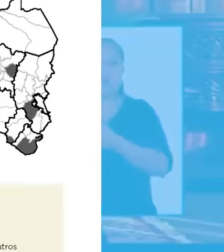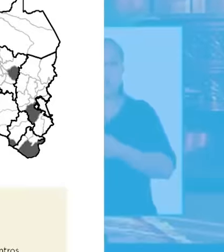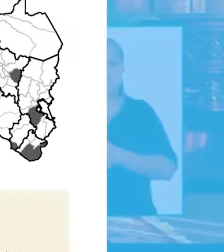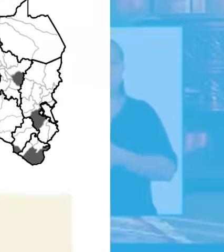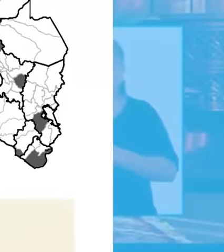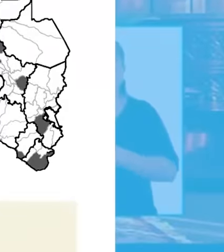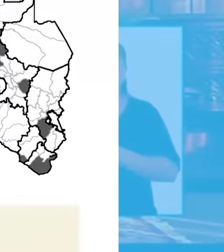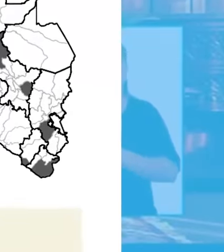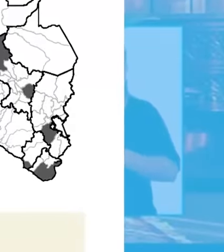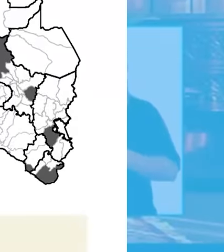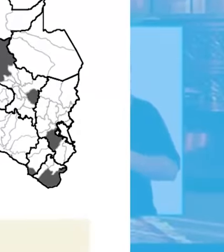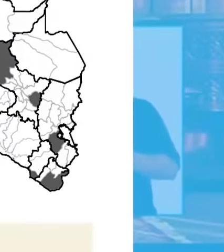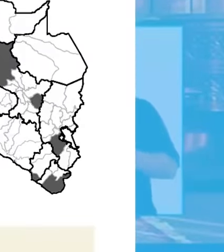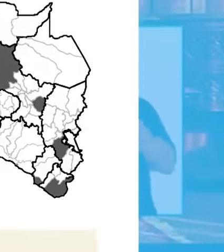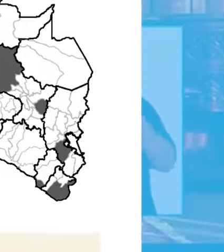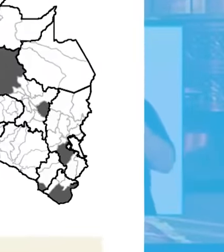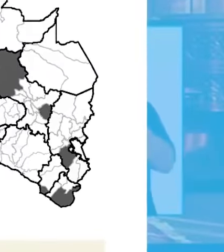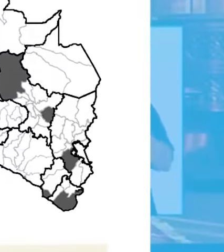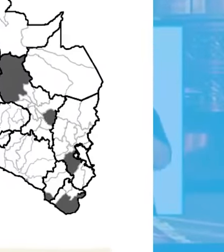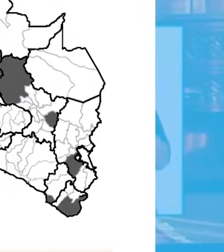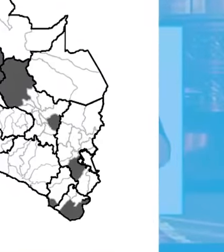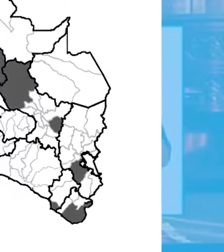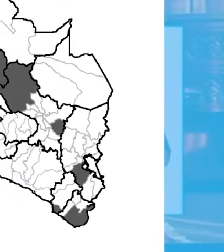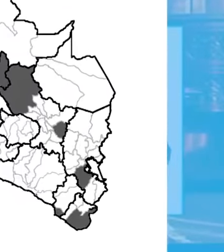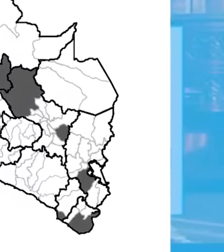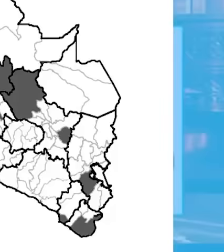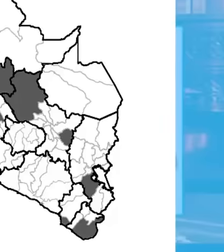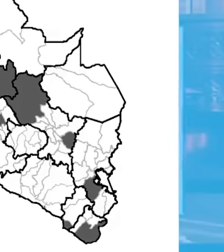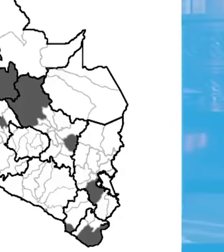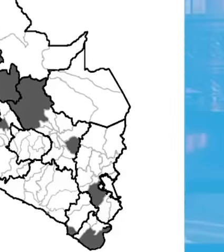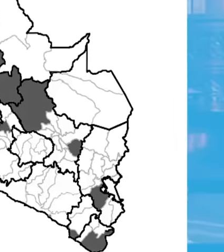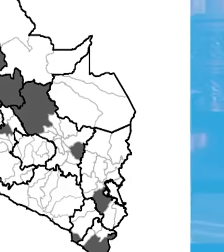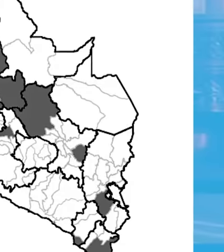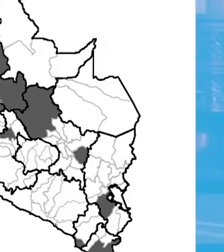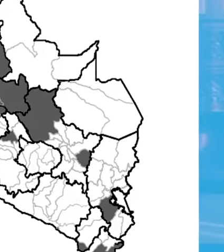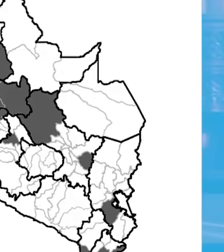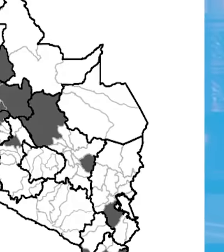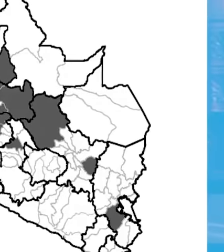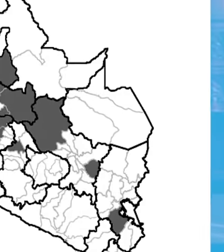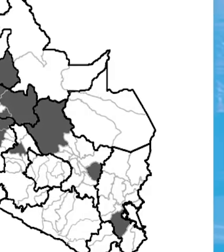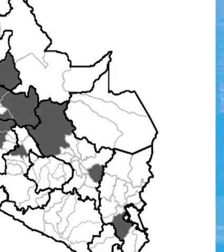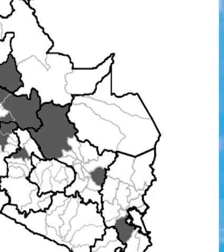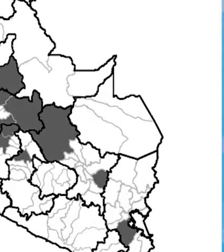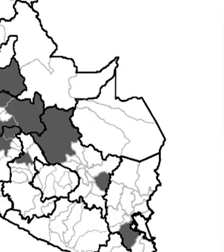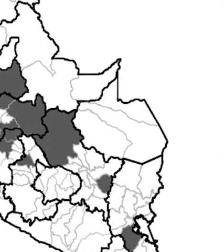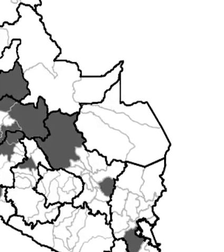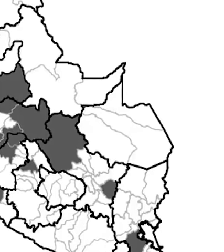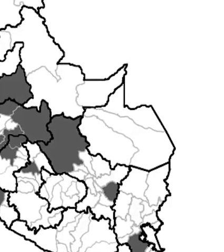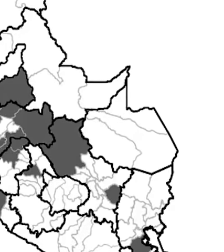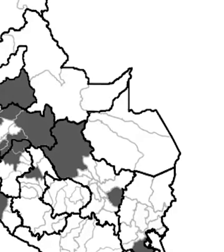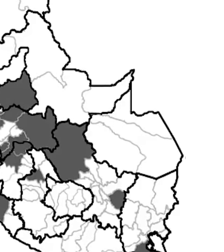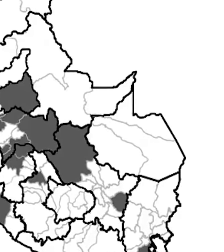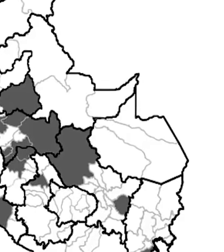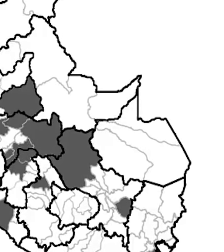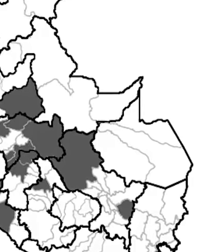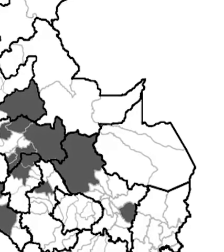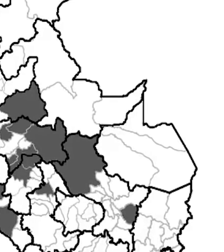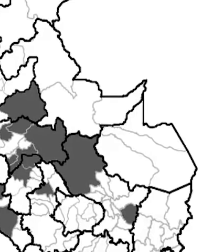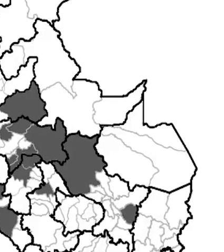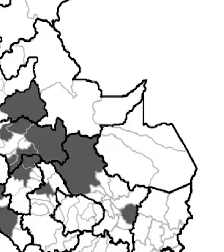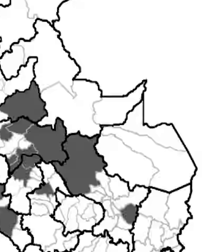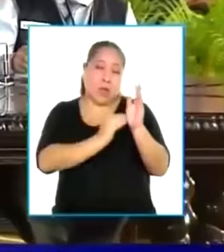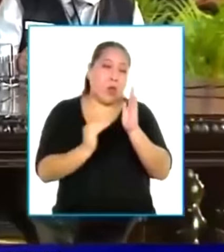espero que tengo entres bien estimado amigo gracias por estar nuevamente aquí en esta oportunidad vamos a hablar sobre cuáles son